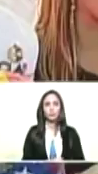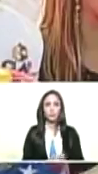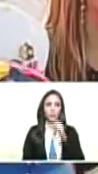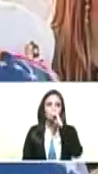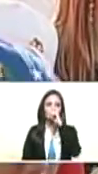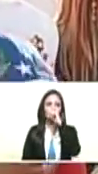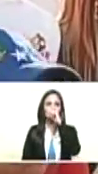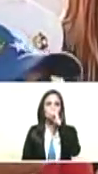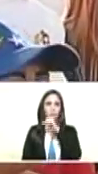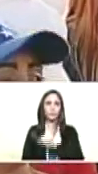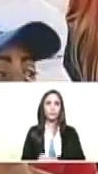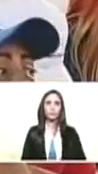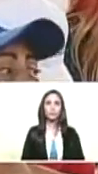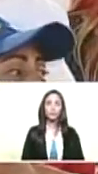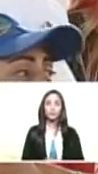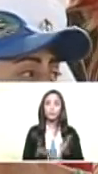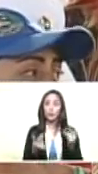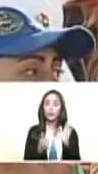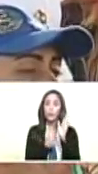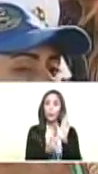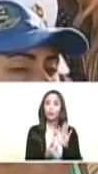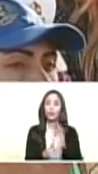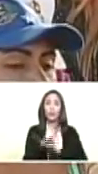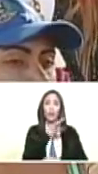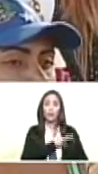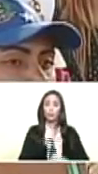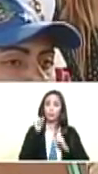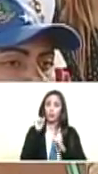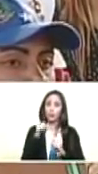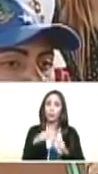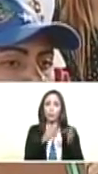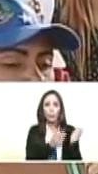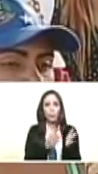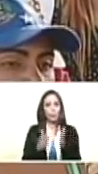concreto. Este es nuestro socialismo en fase de construcción.